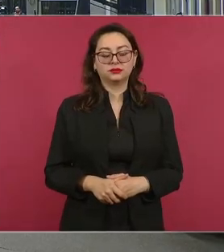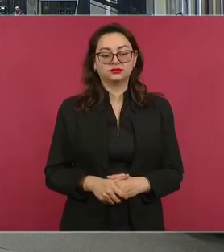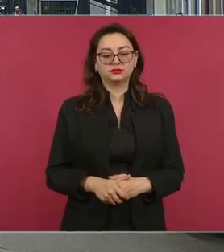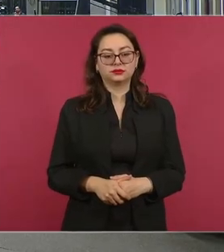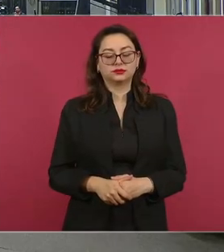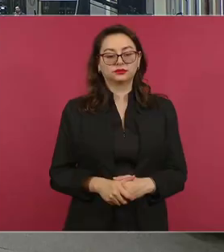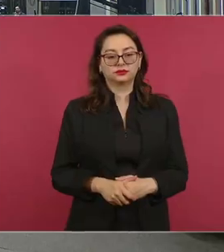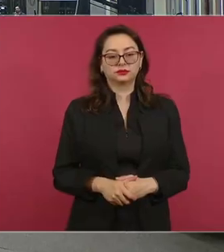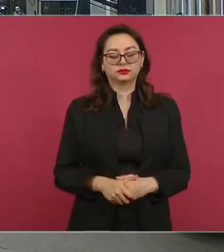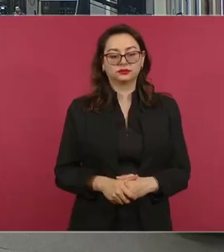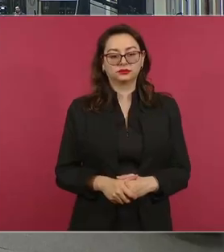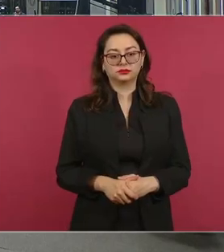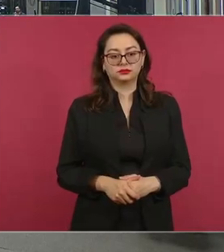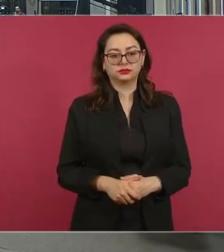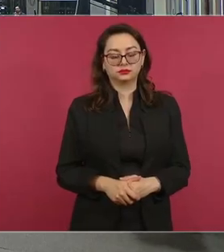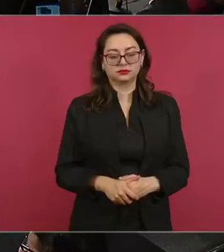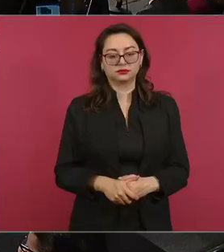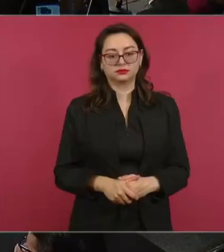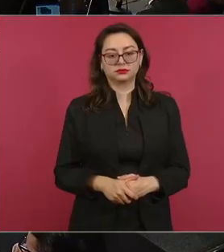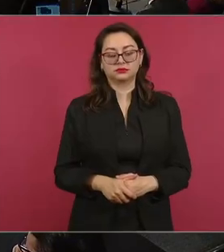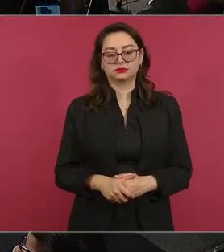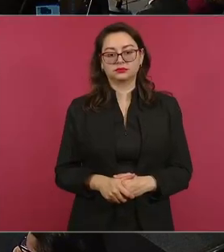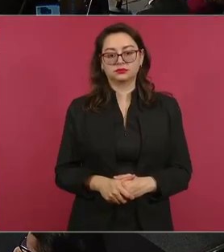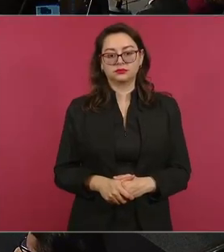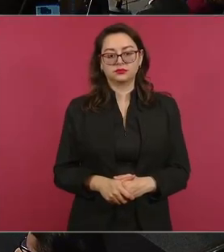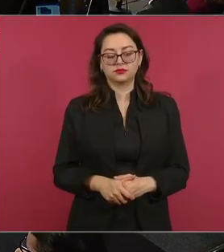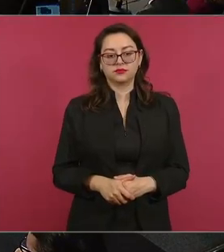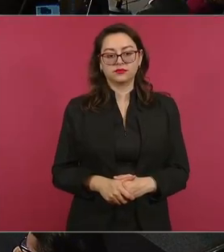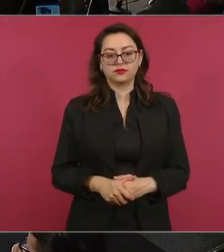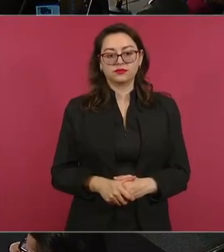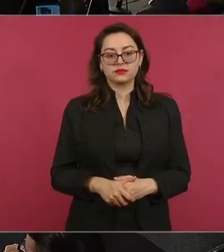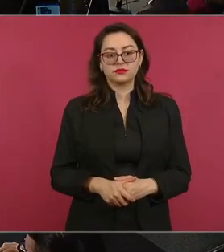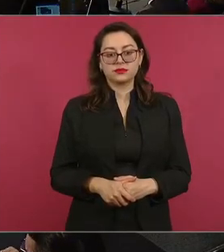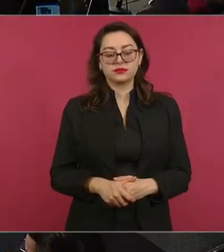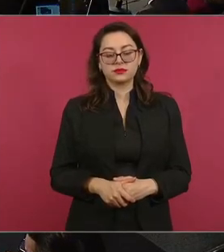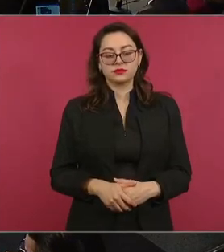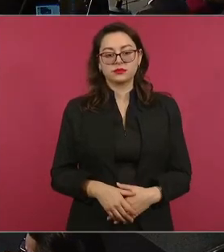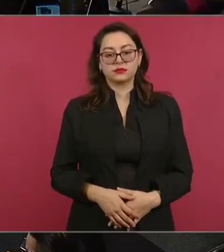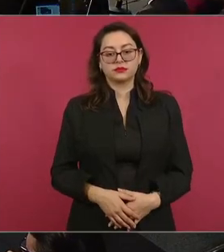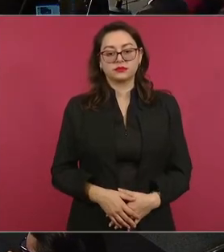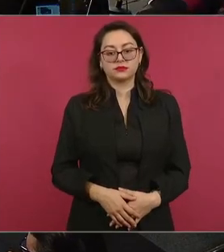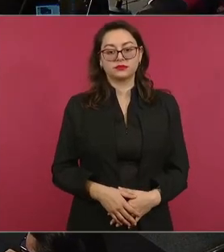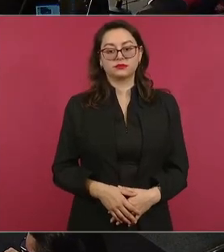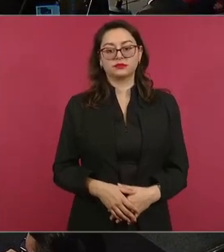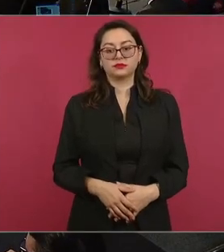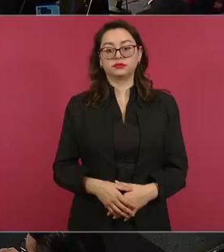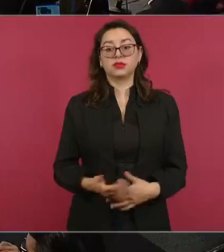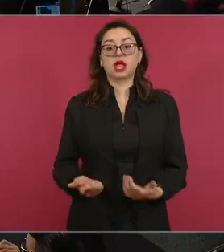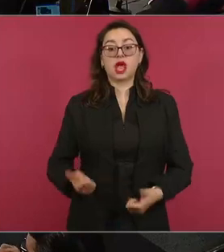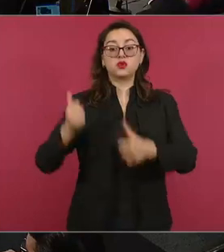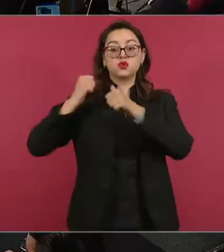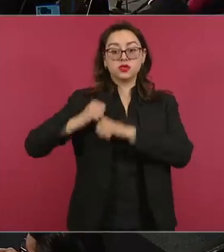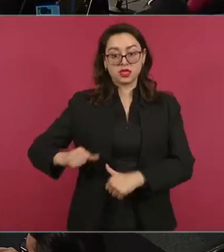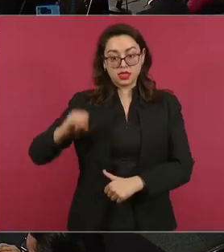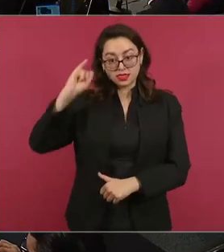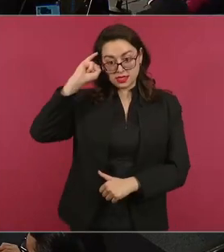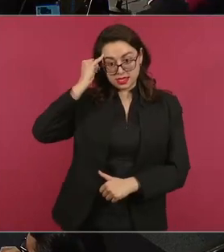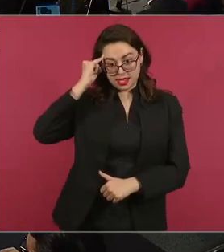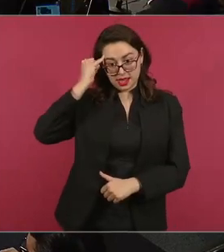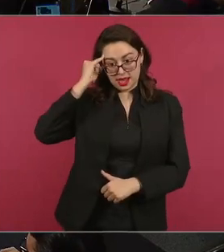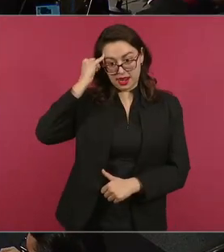Y es por eso el que acaba de terminar. Terminó porque son autoridades de usos y costumbres.